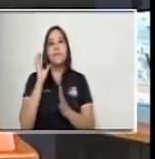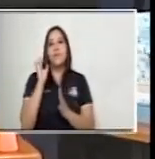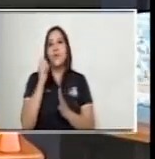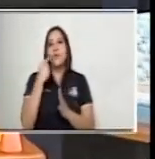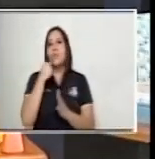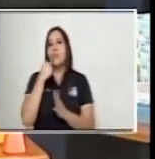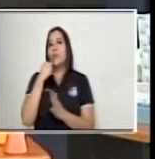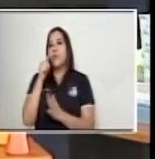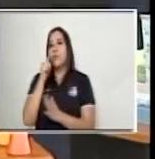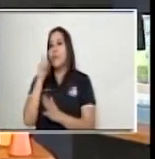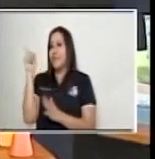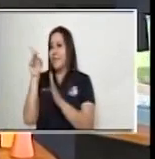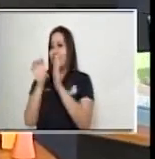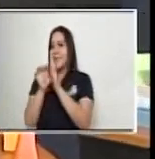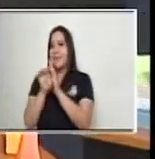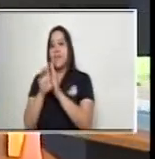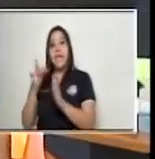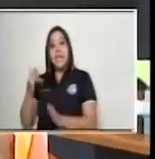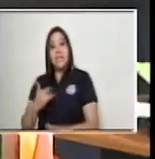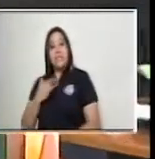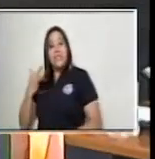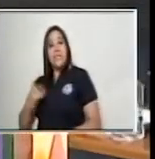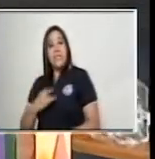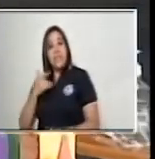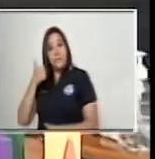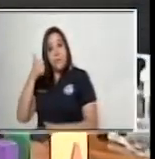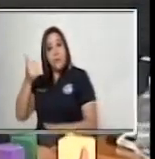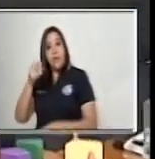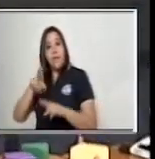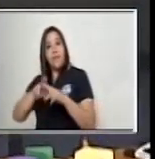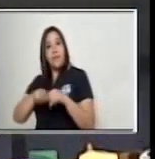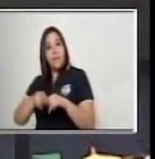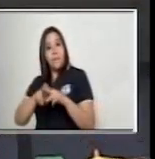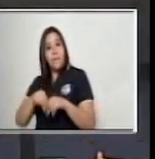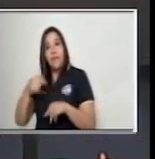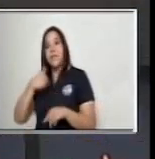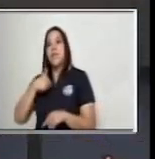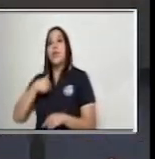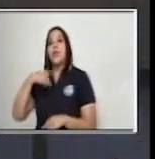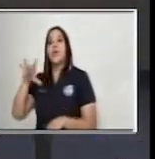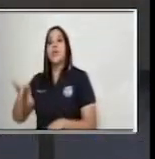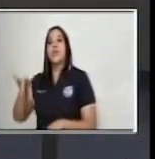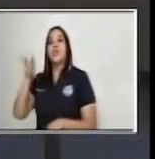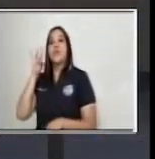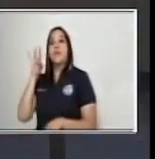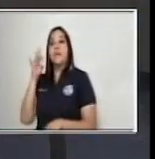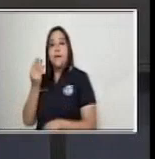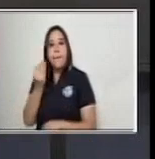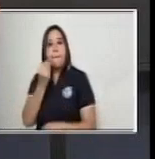acá. Sentirnos bien depende de lo que elijamos para comer.